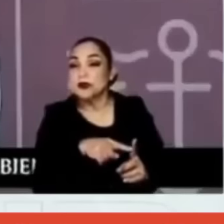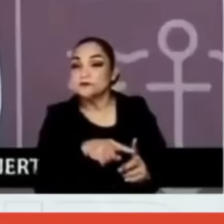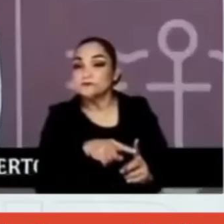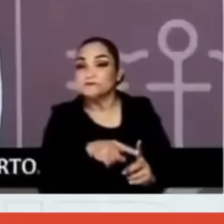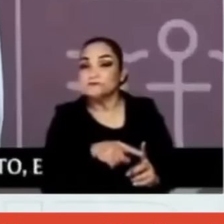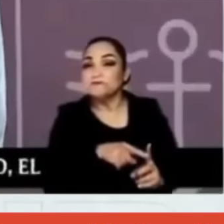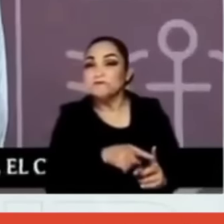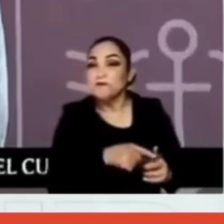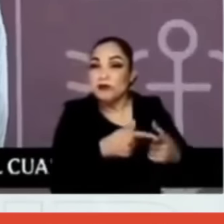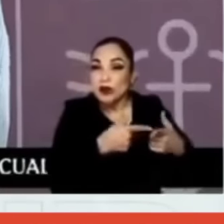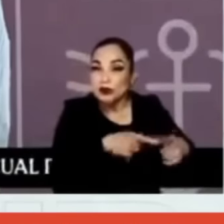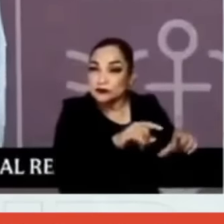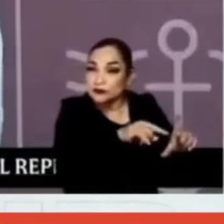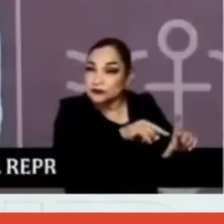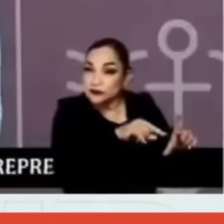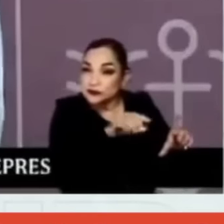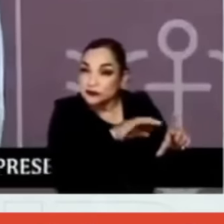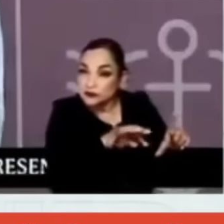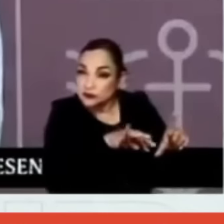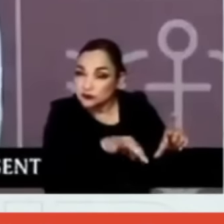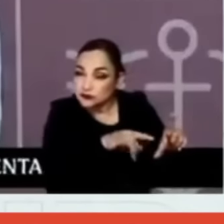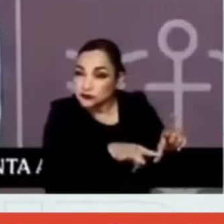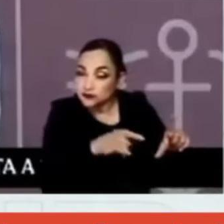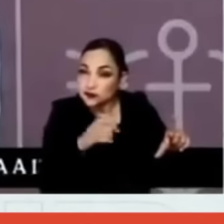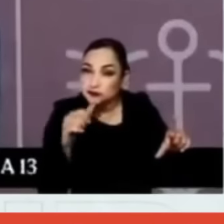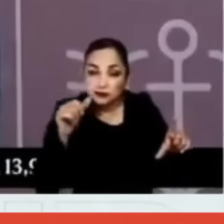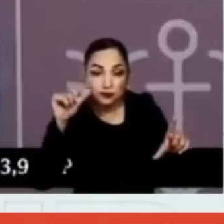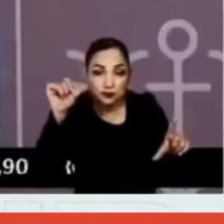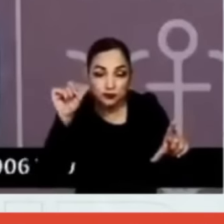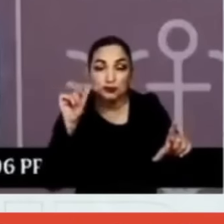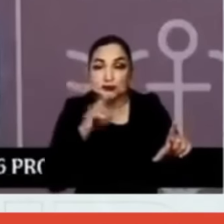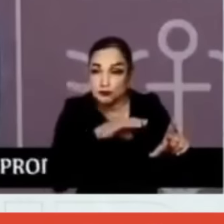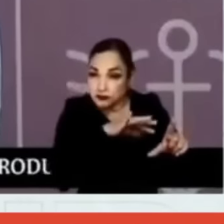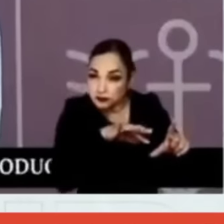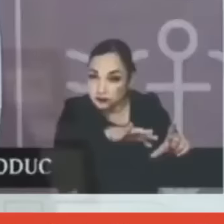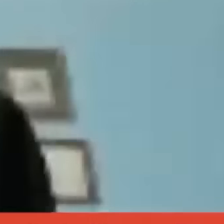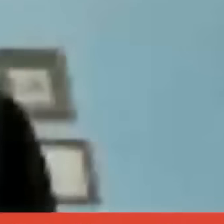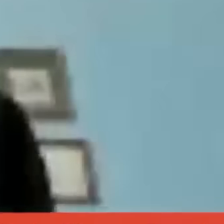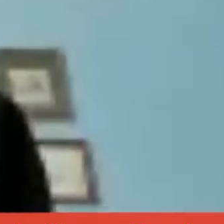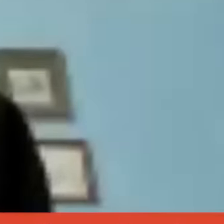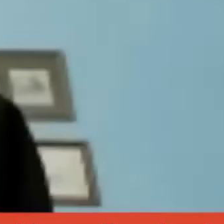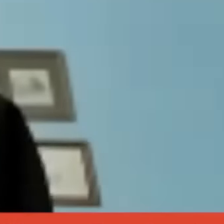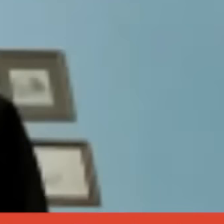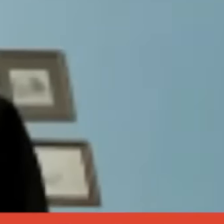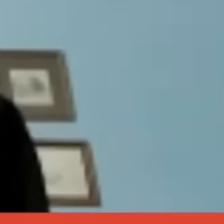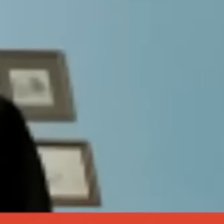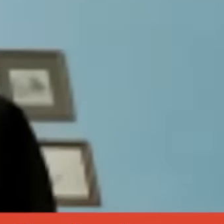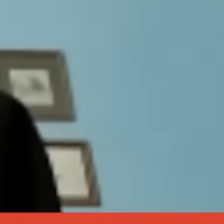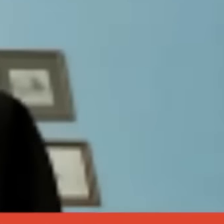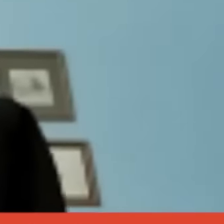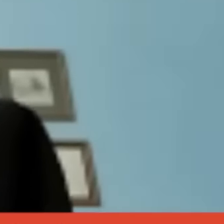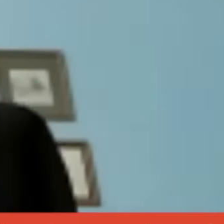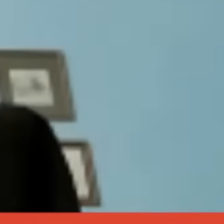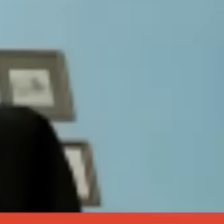todavía va a dar muchísimo que eh, especular y